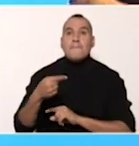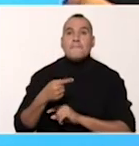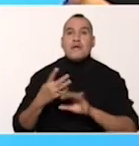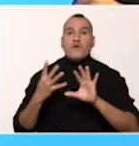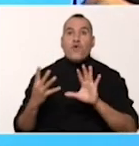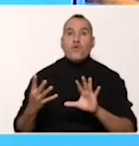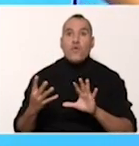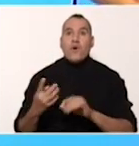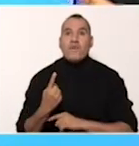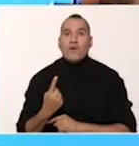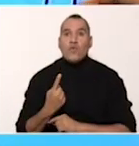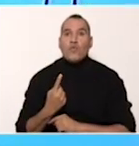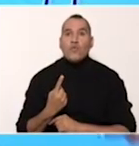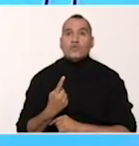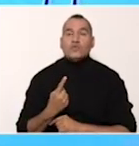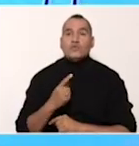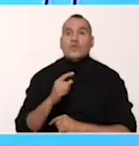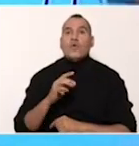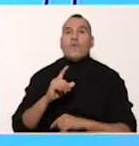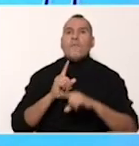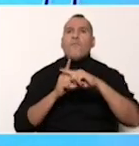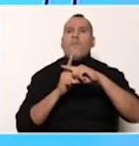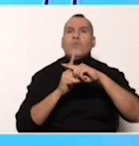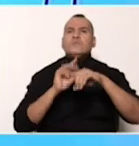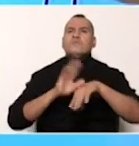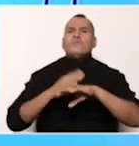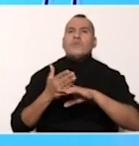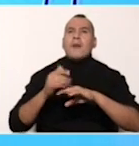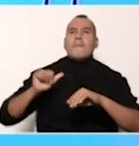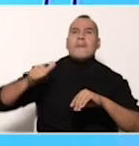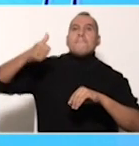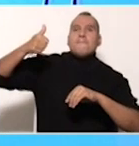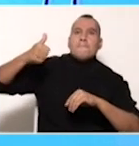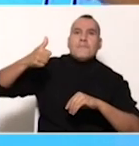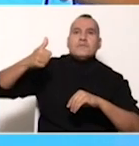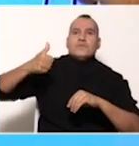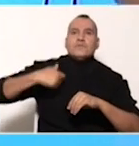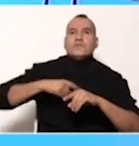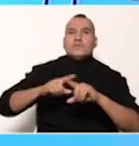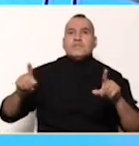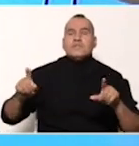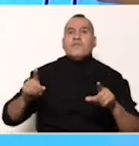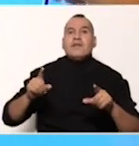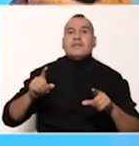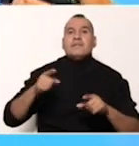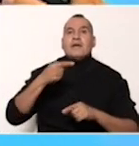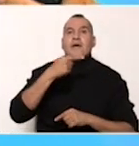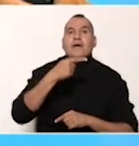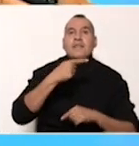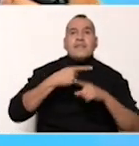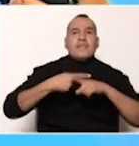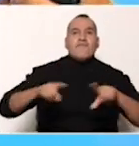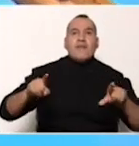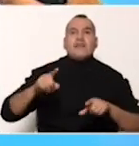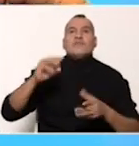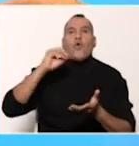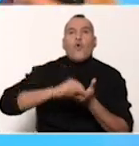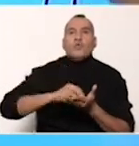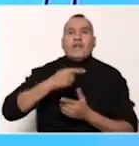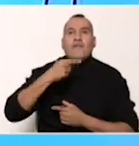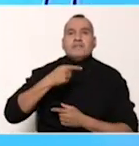signo del número mayor, positivo. Signos diferentes, lo resto. Pongo el signo del número